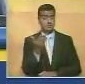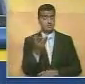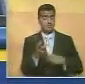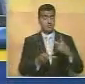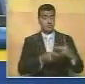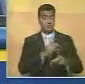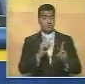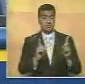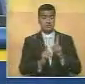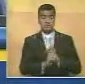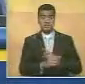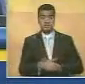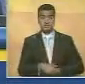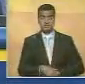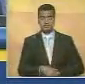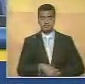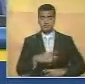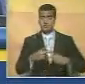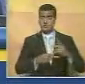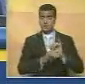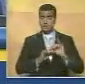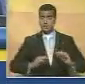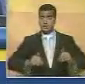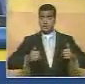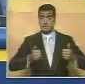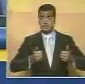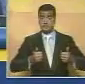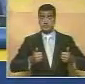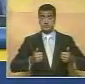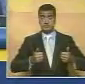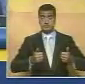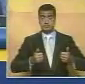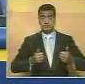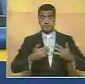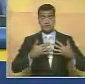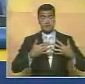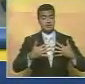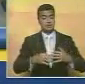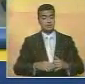el proceso de transición, un proceso que ya comenzó y que es